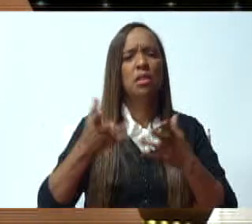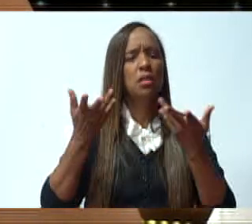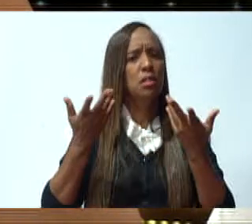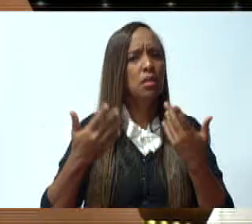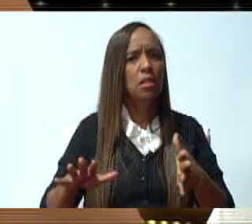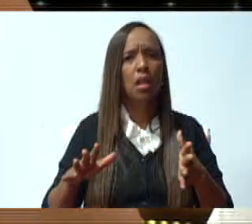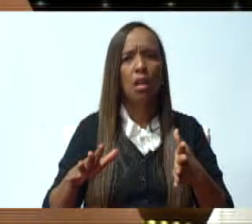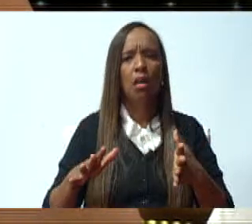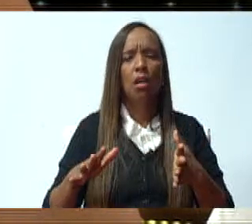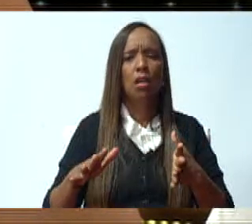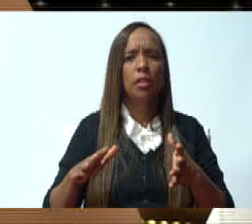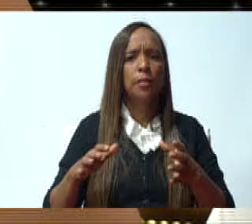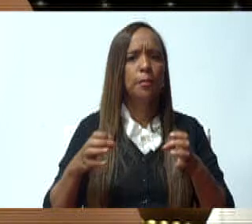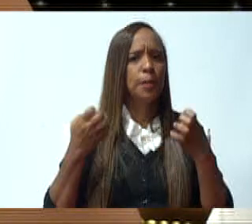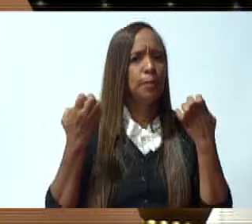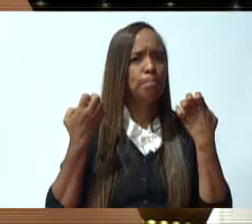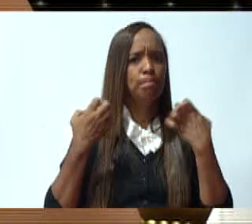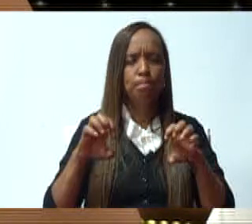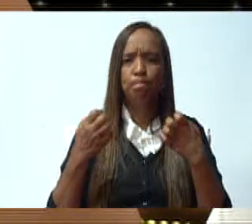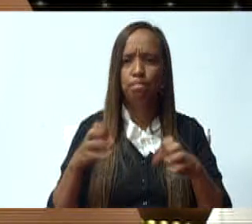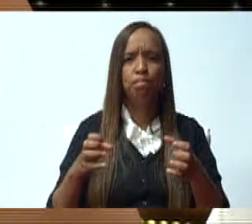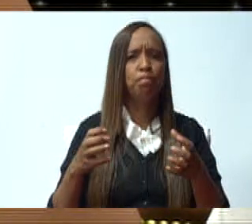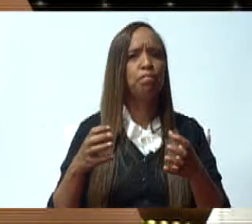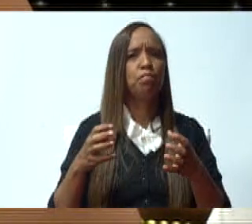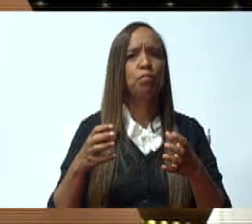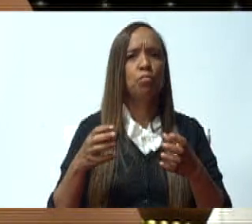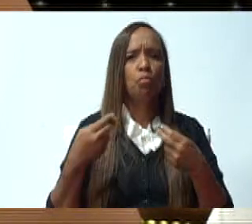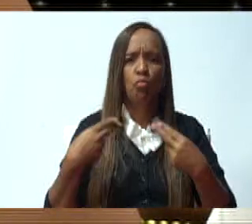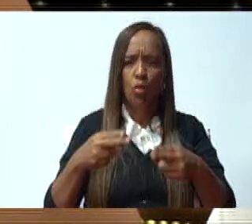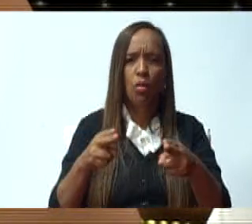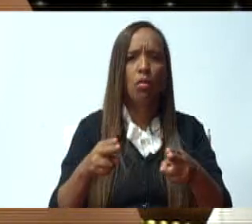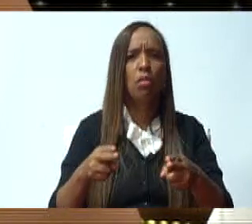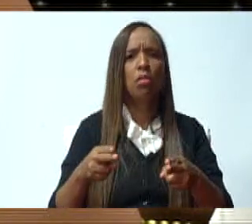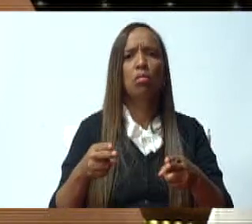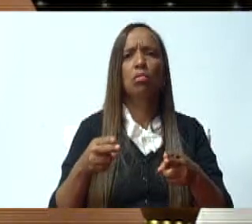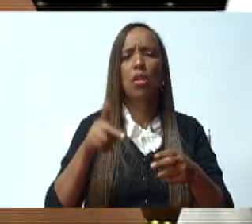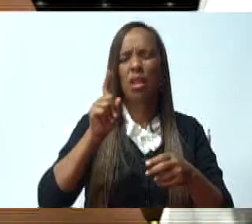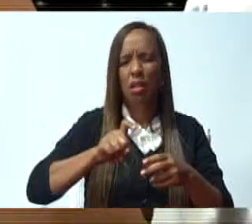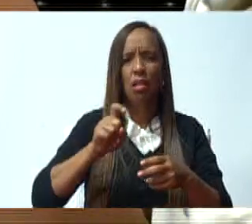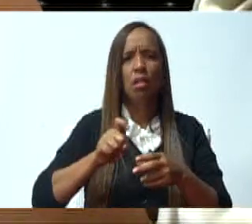porque tenemos un compromiso con la sociedad juvenil de nuestro país.